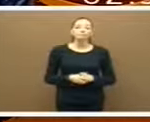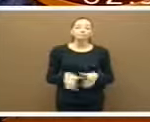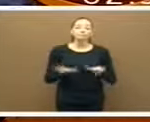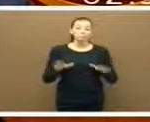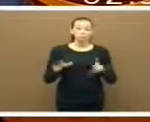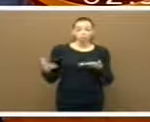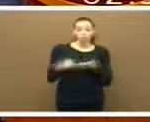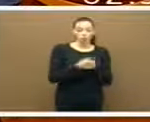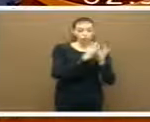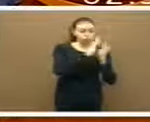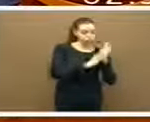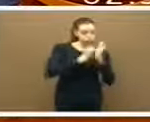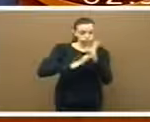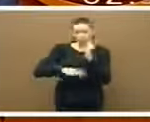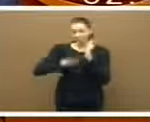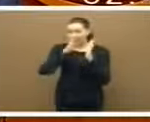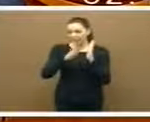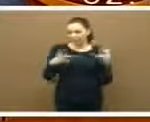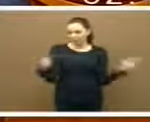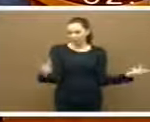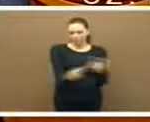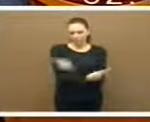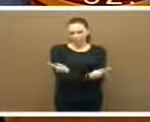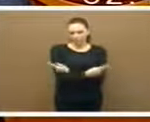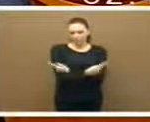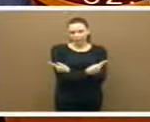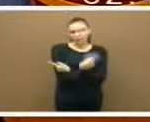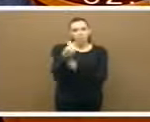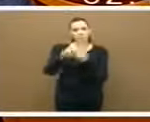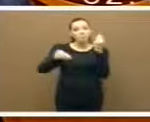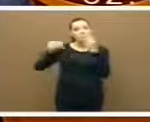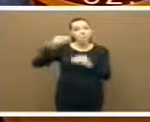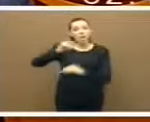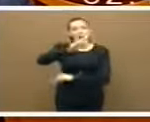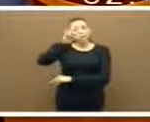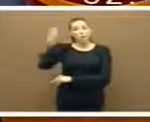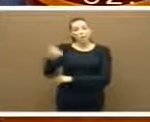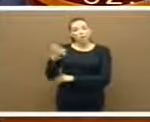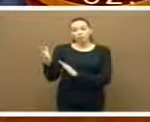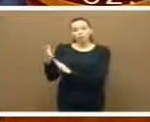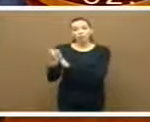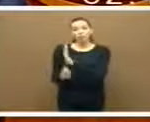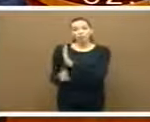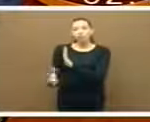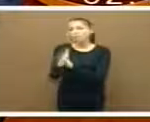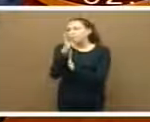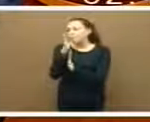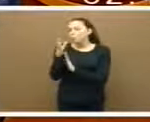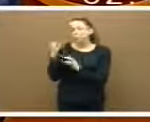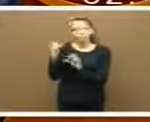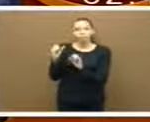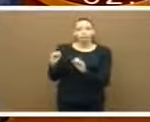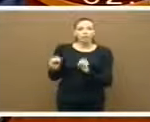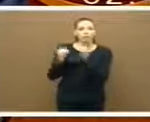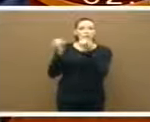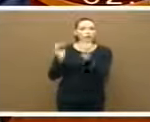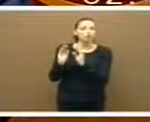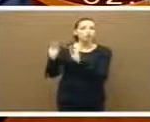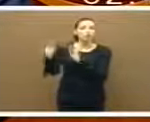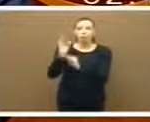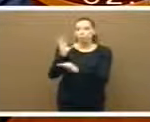todos estos recortes directos les añadimos otros recortes que vienen determinados por las intervenciones, por las actuaciones que otras secciones,